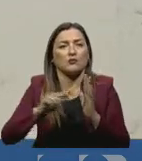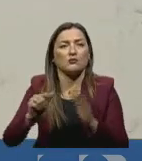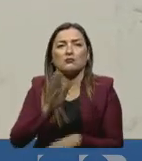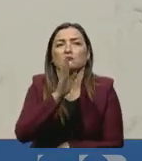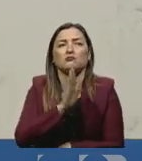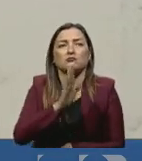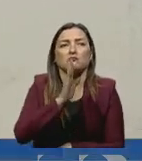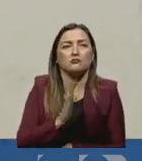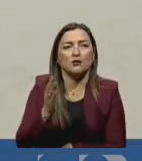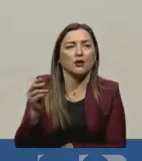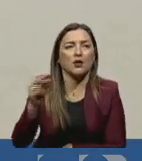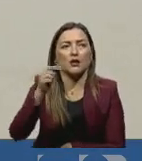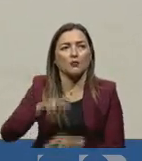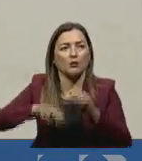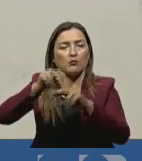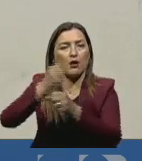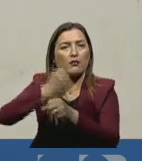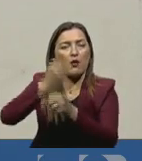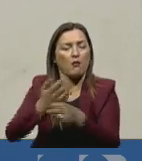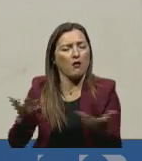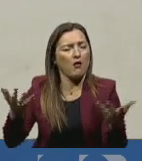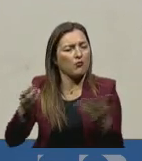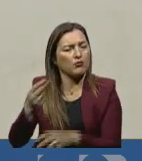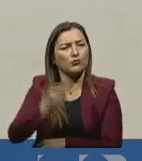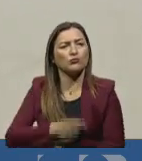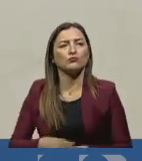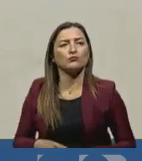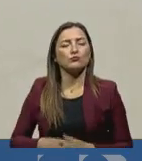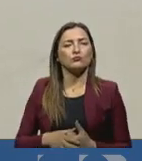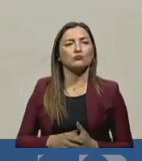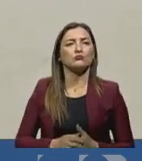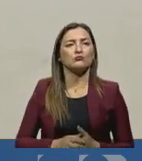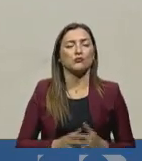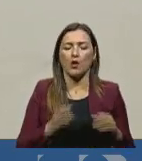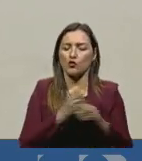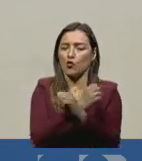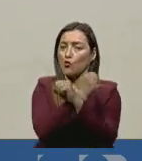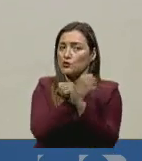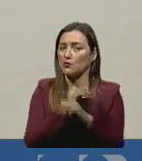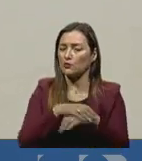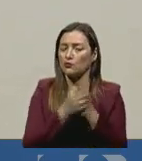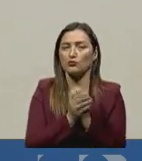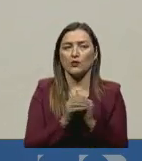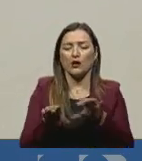paciencia deben apresurarse tratar de trabajar que se pueda aprovechar la noche porque las actividades aquí